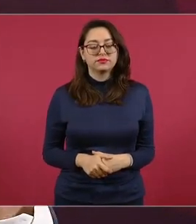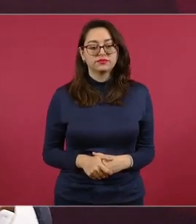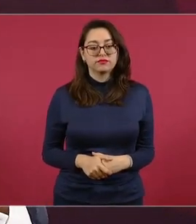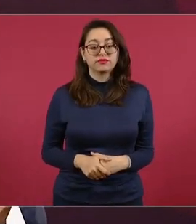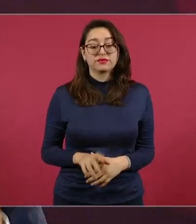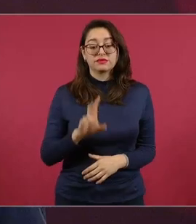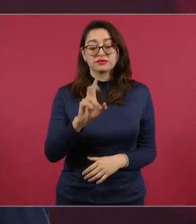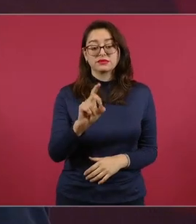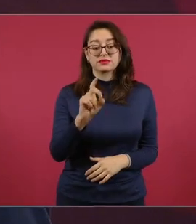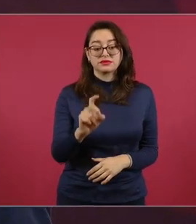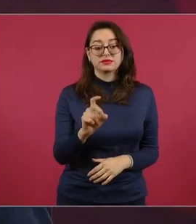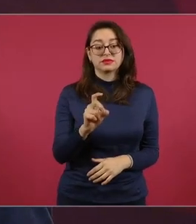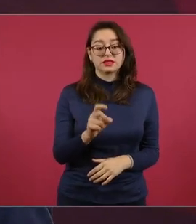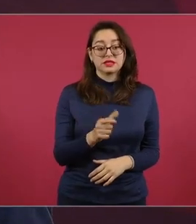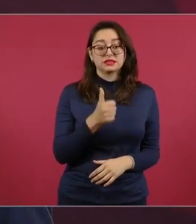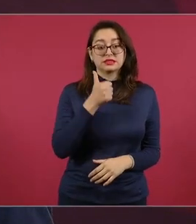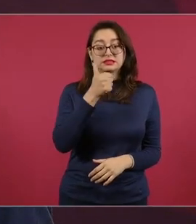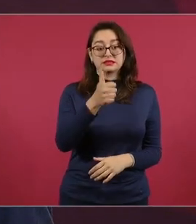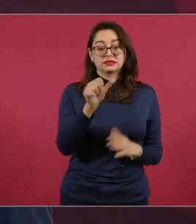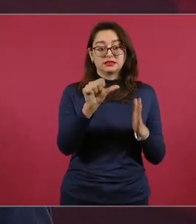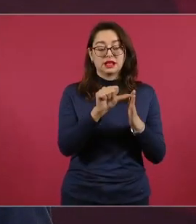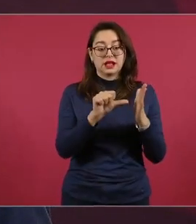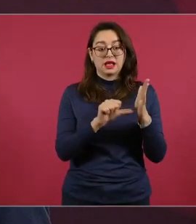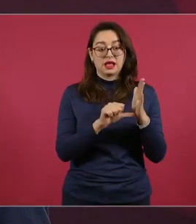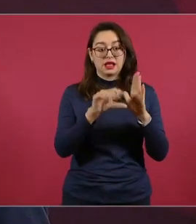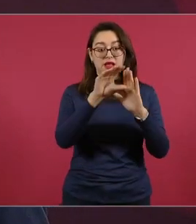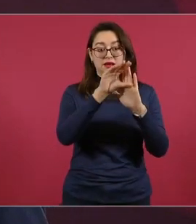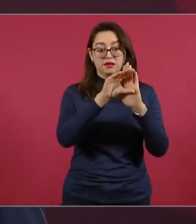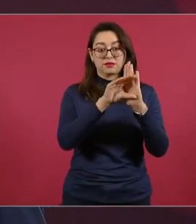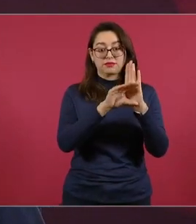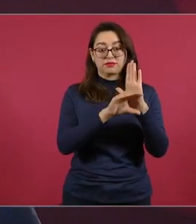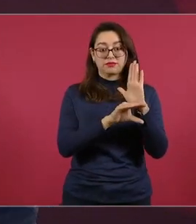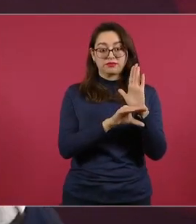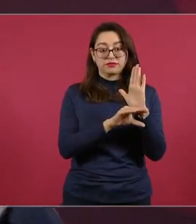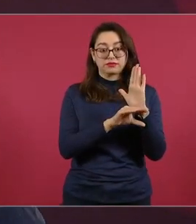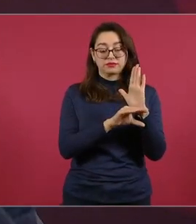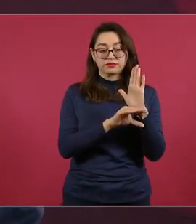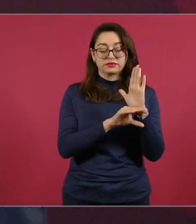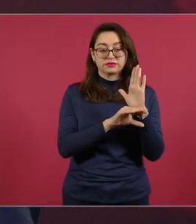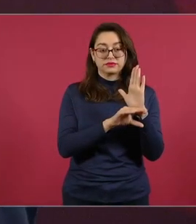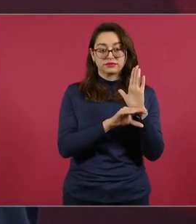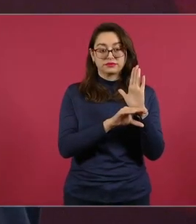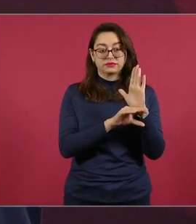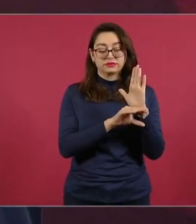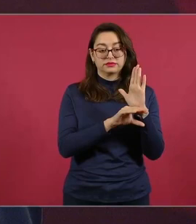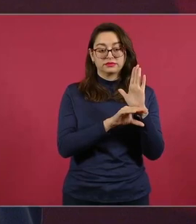Son 36 artículos de la Constitución. Y un dato.